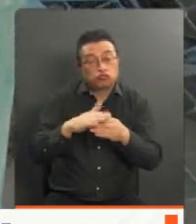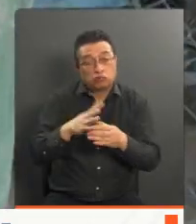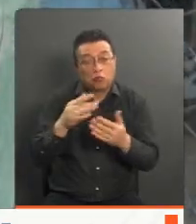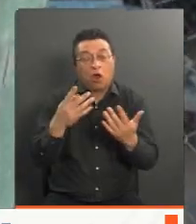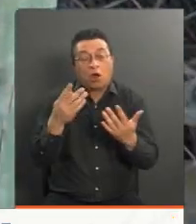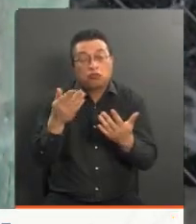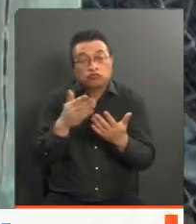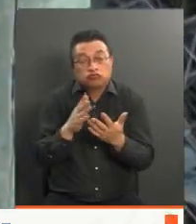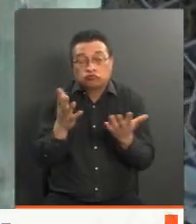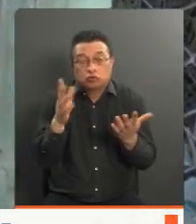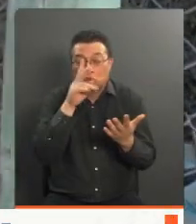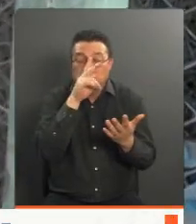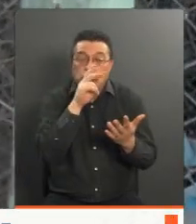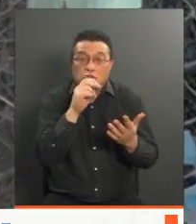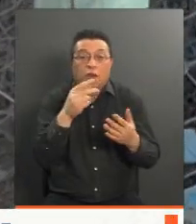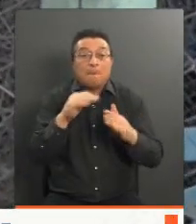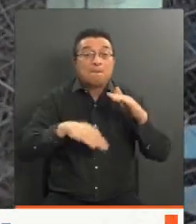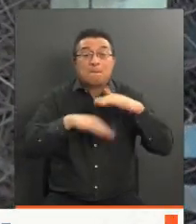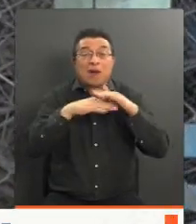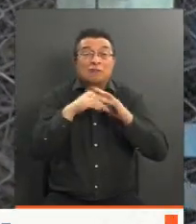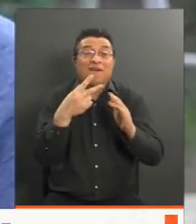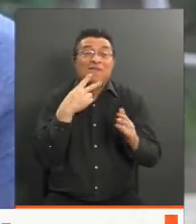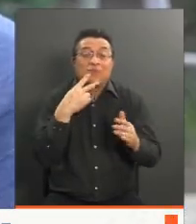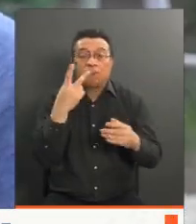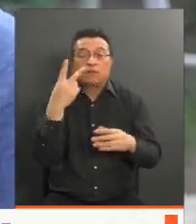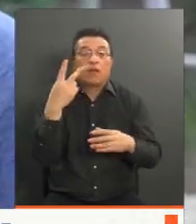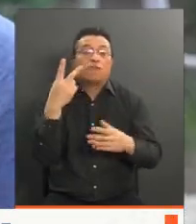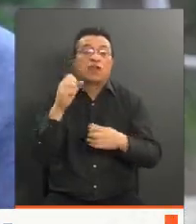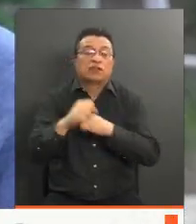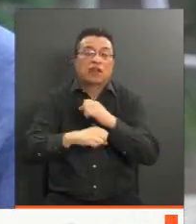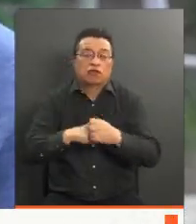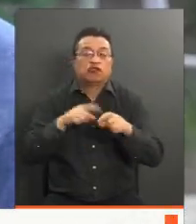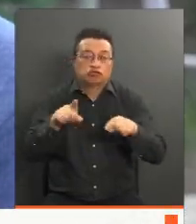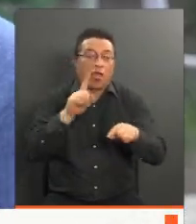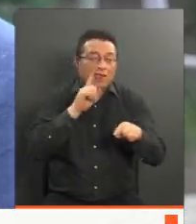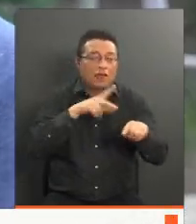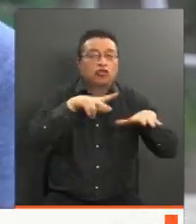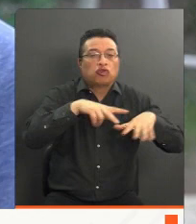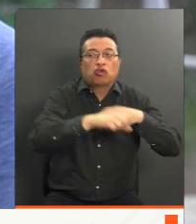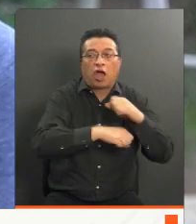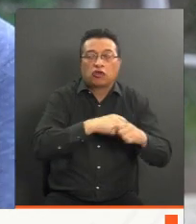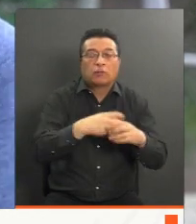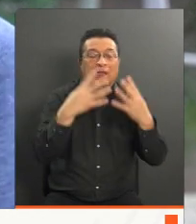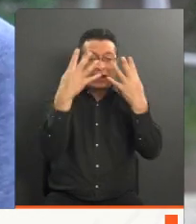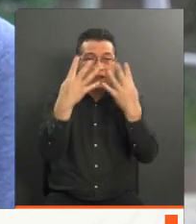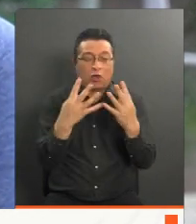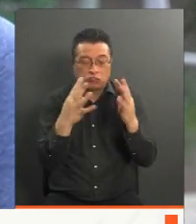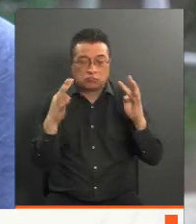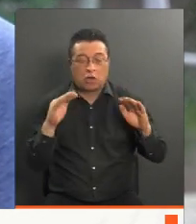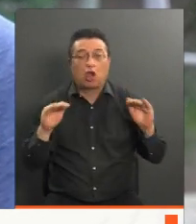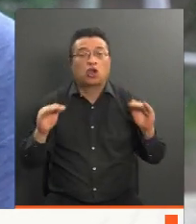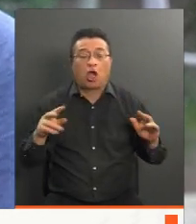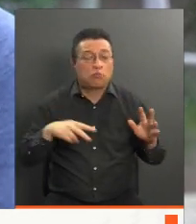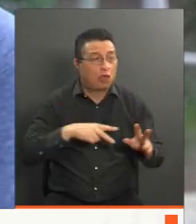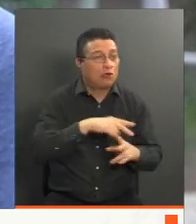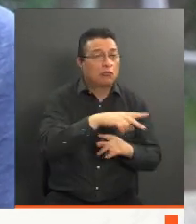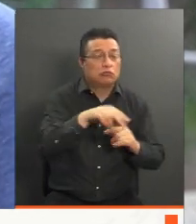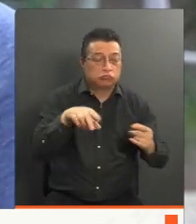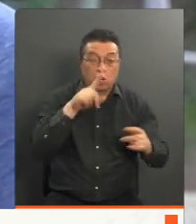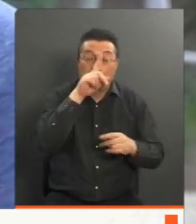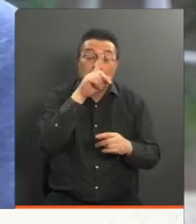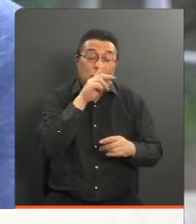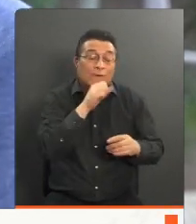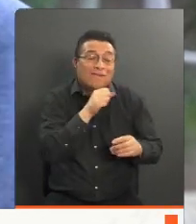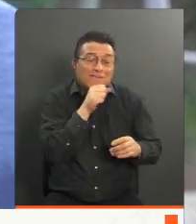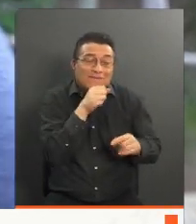años si fuera una persona el cual lo teníamos en su jaula porque en su jaula él estaba cómodo él estaba en su entorno con los ruidos con el